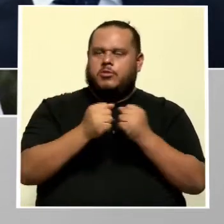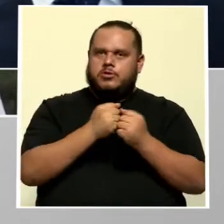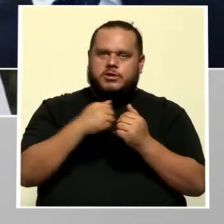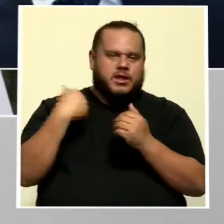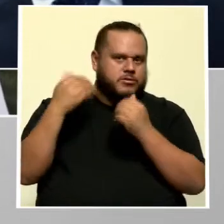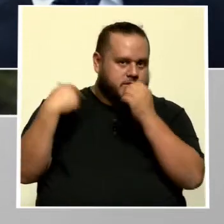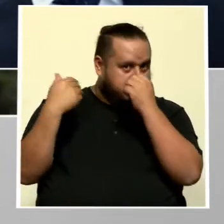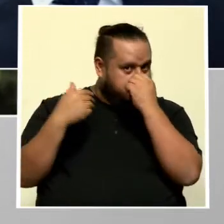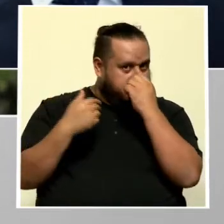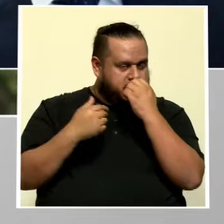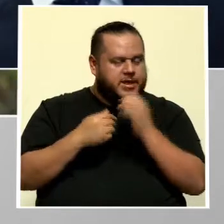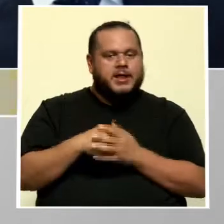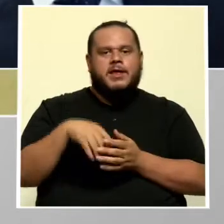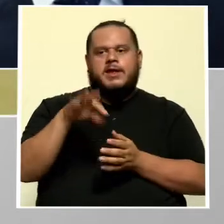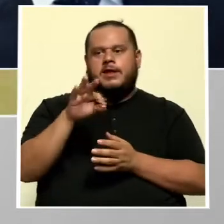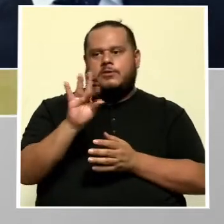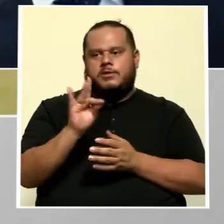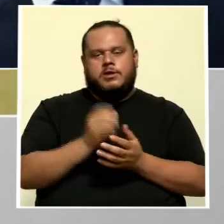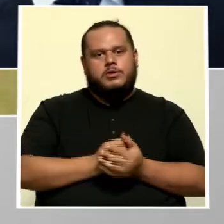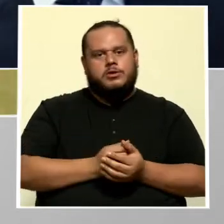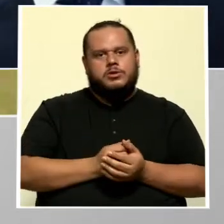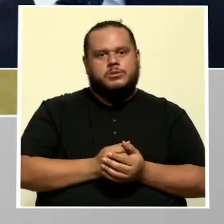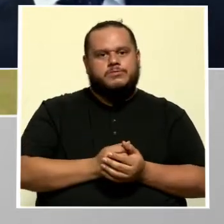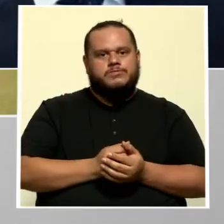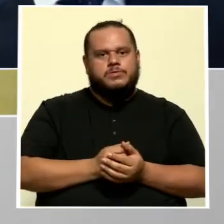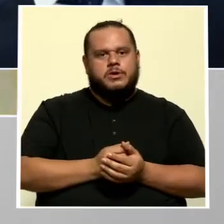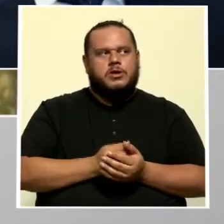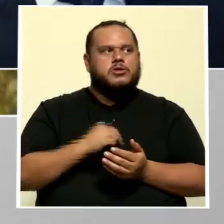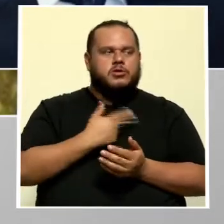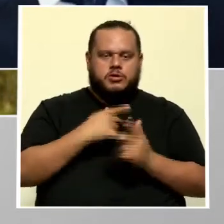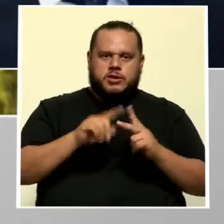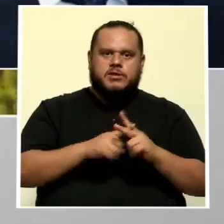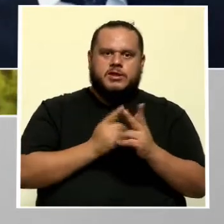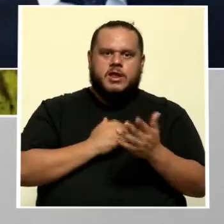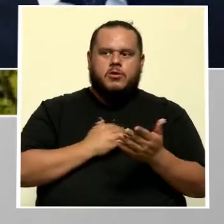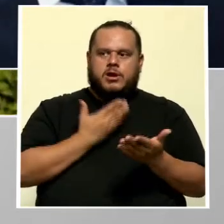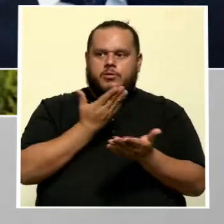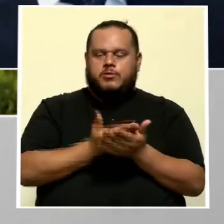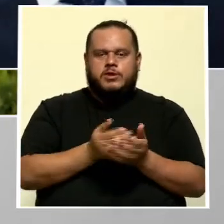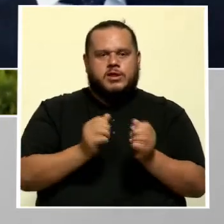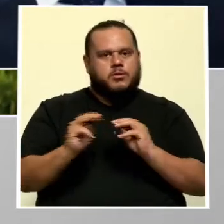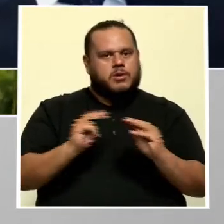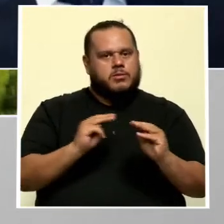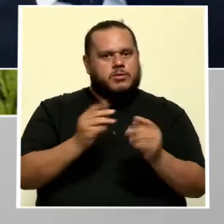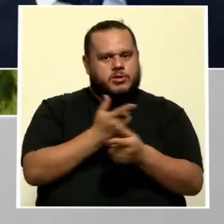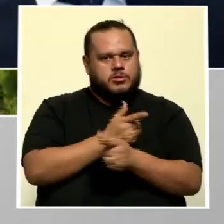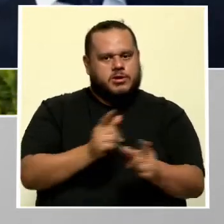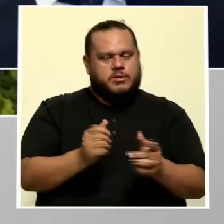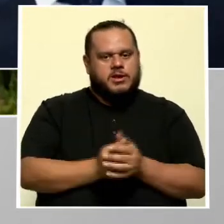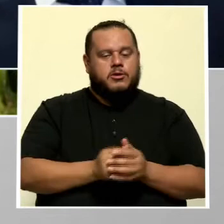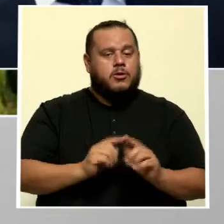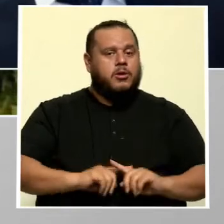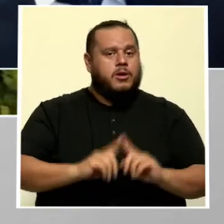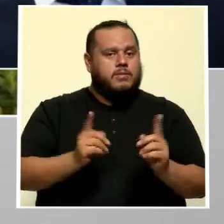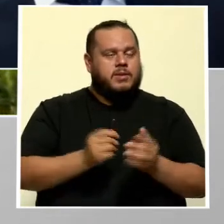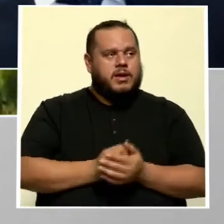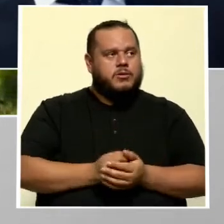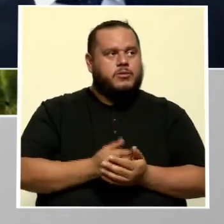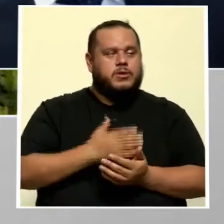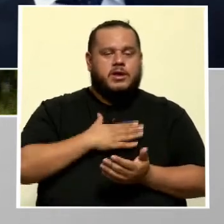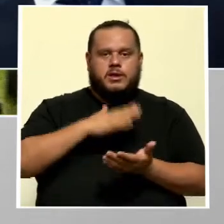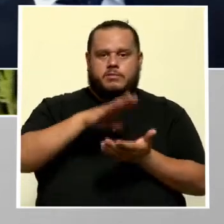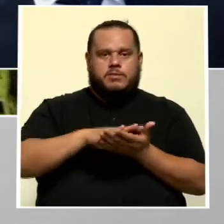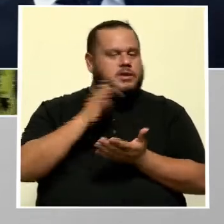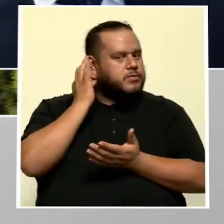después. En el 98 habíamos iniciado la propuesta con el movimiento libertario, ¿verdad? Pero mi esposa